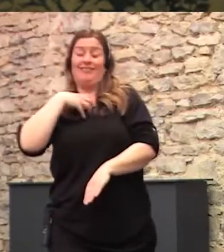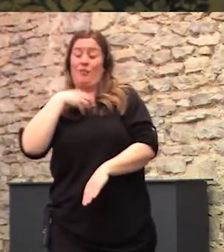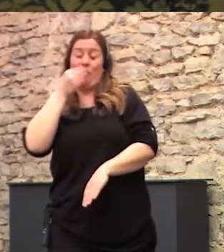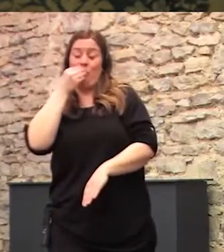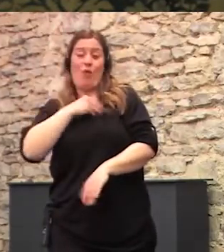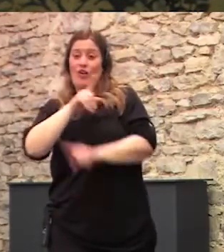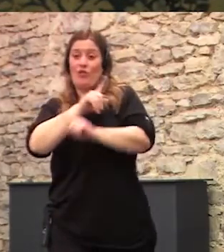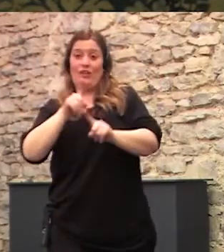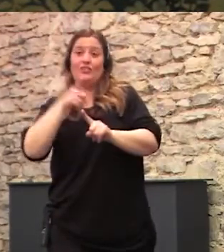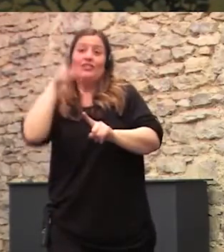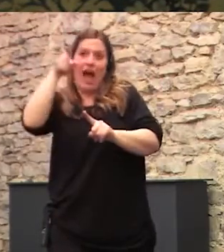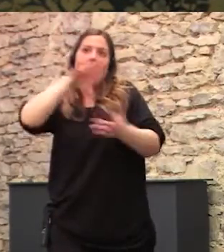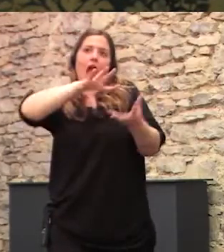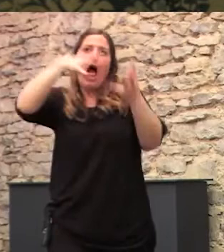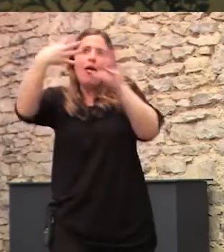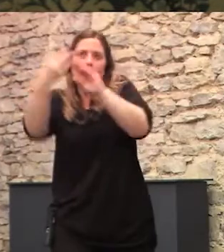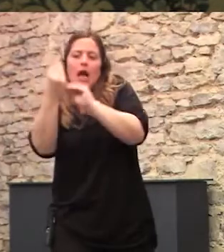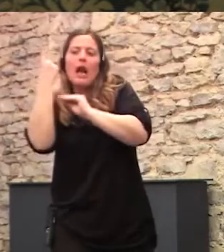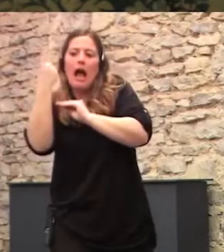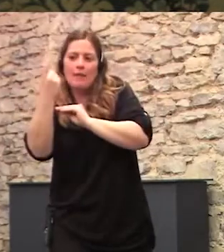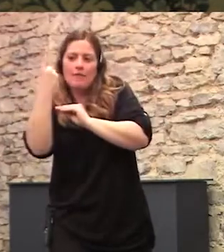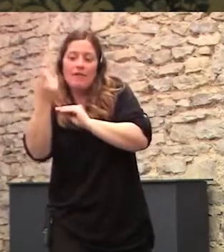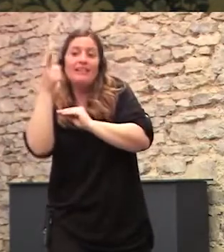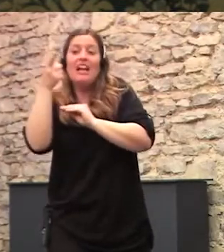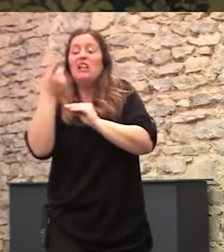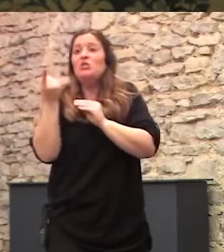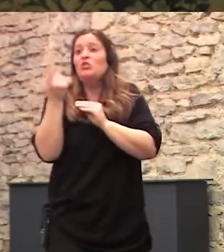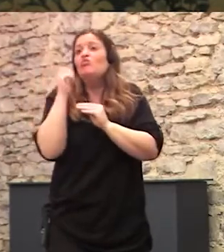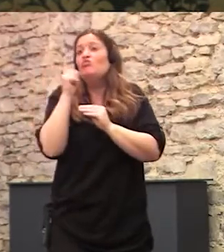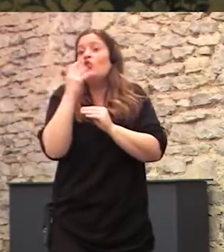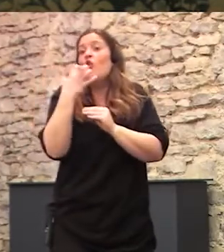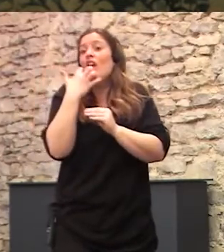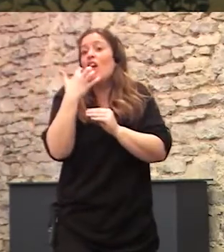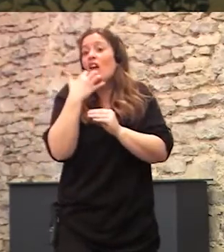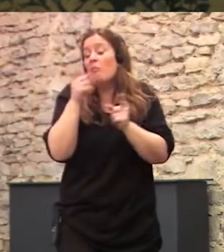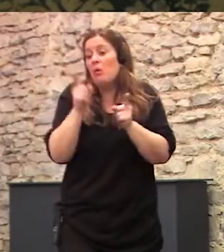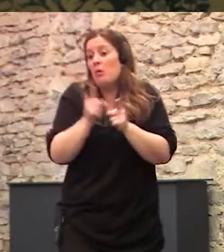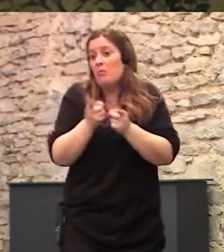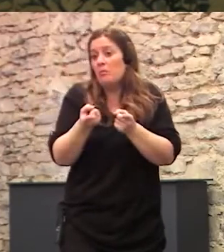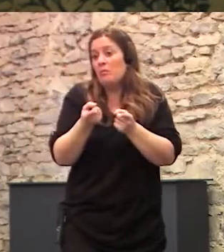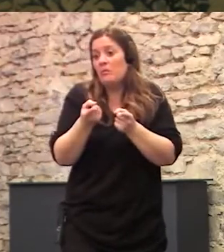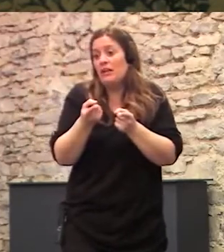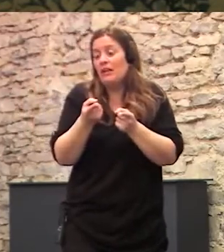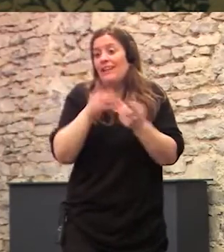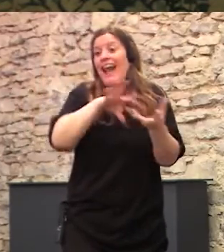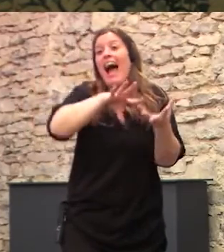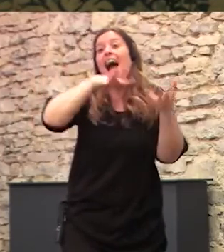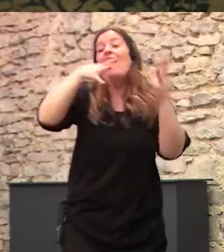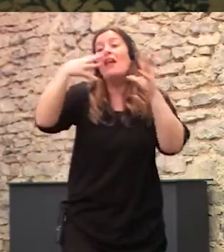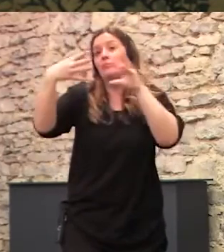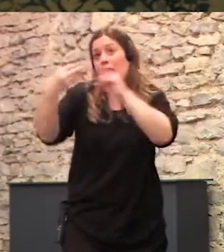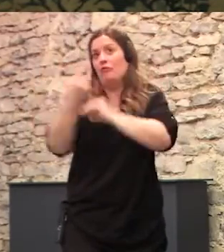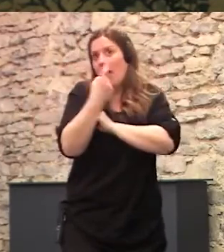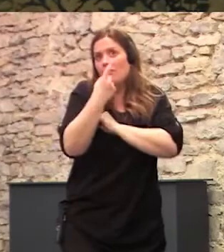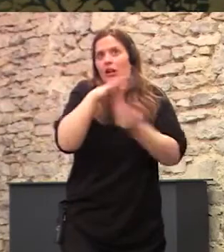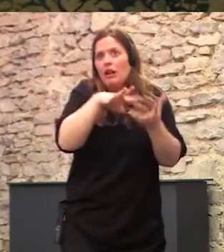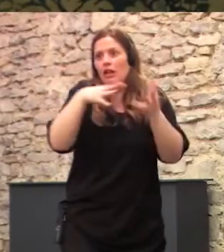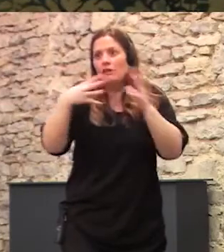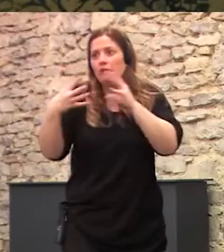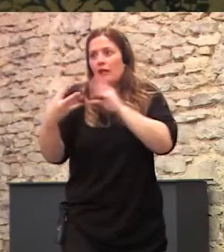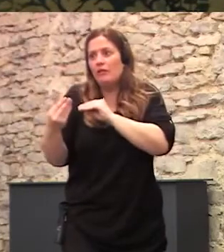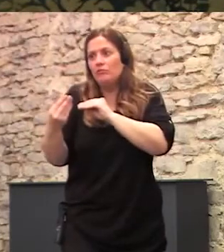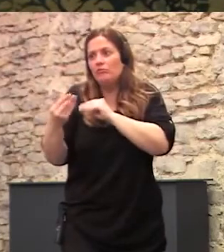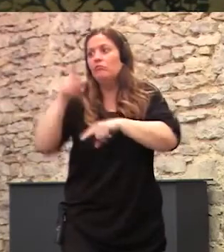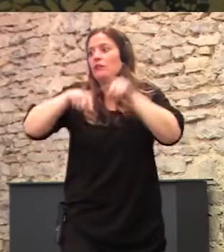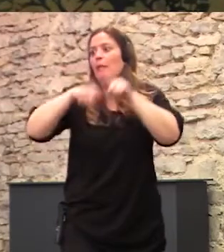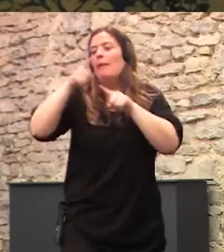hacer, ¿vale? Eso es un pequeño ejemplo de la adaptación o de la necesidad de adaptación a nivel